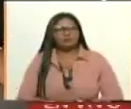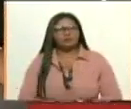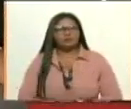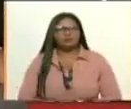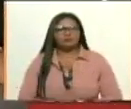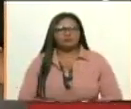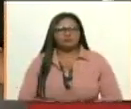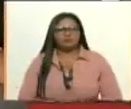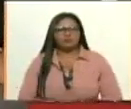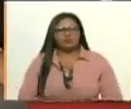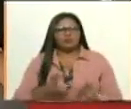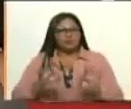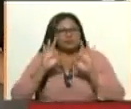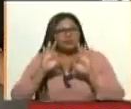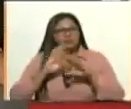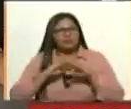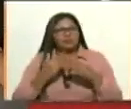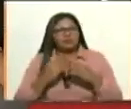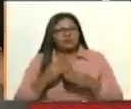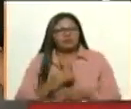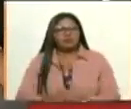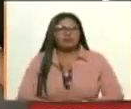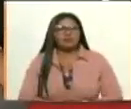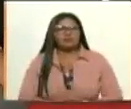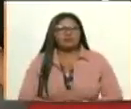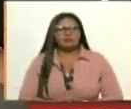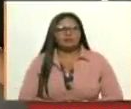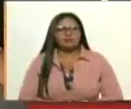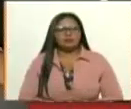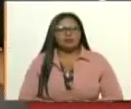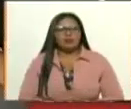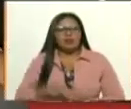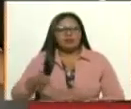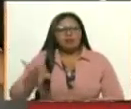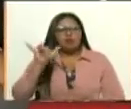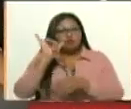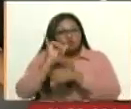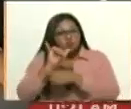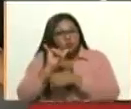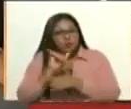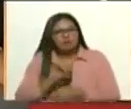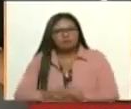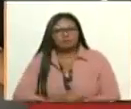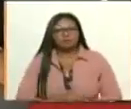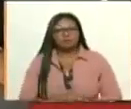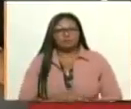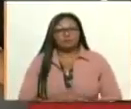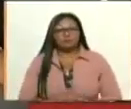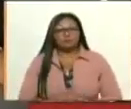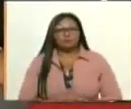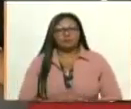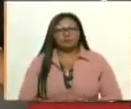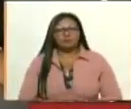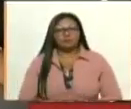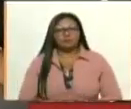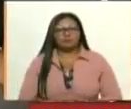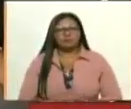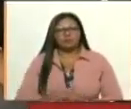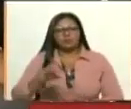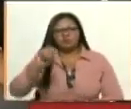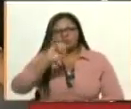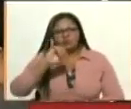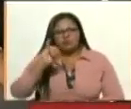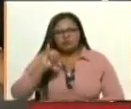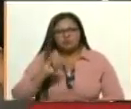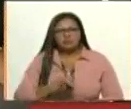Recibió una mención especial y está en la península de Araya, Estado Sucre. Y Yossi